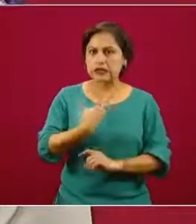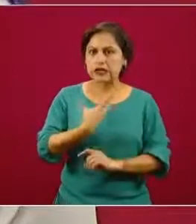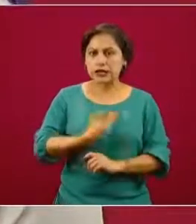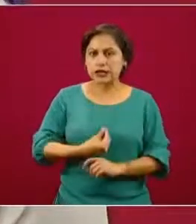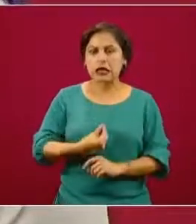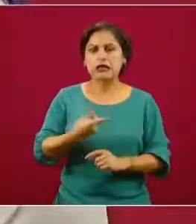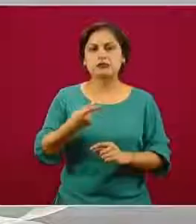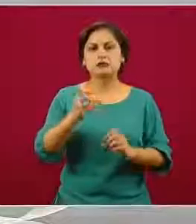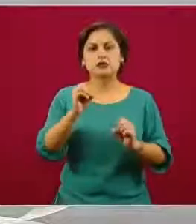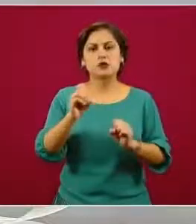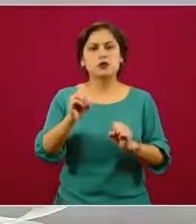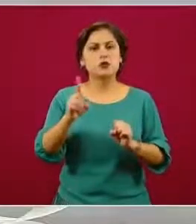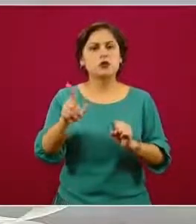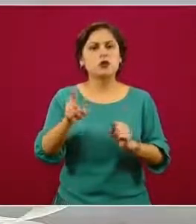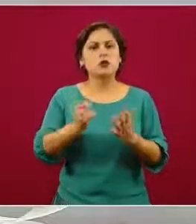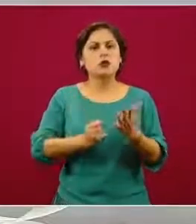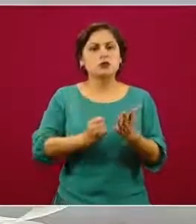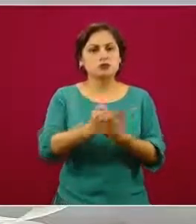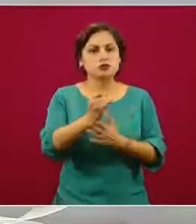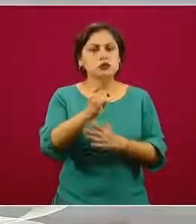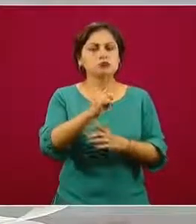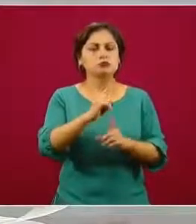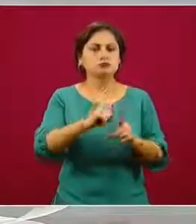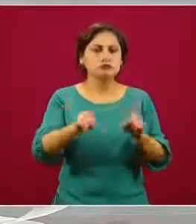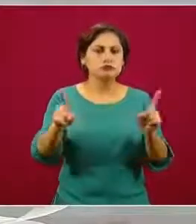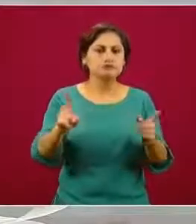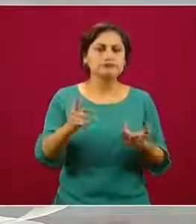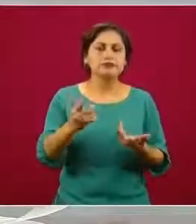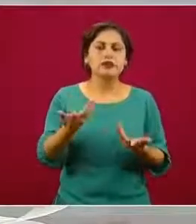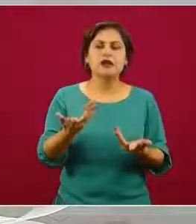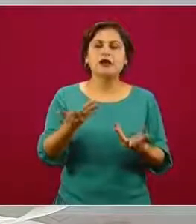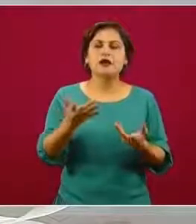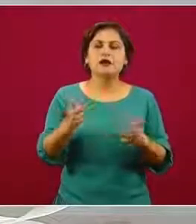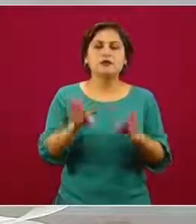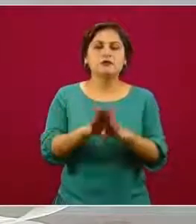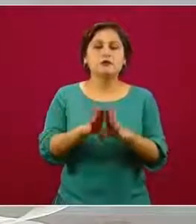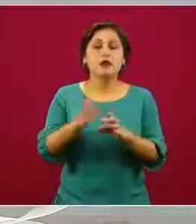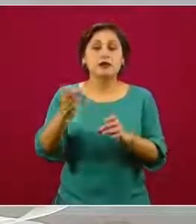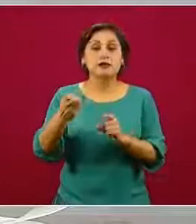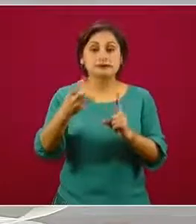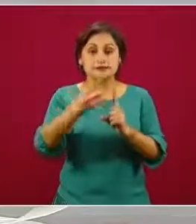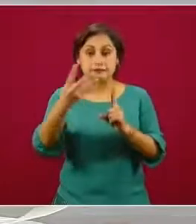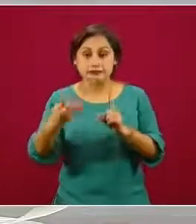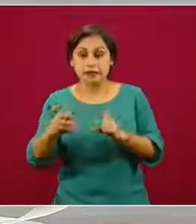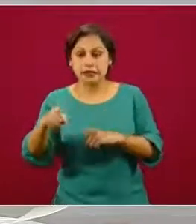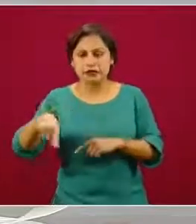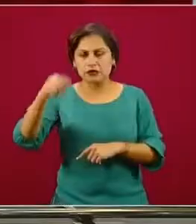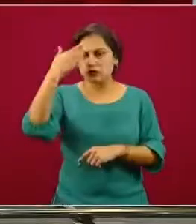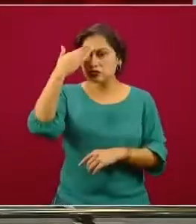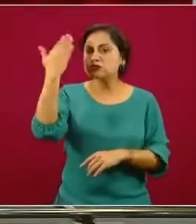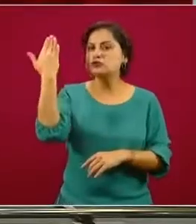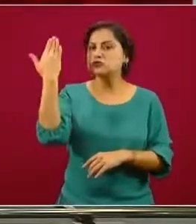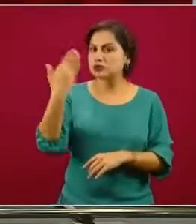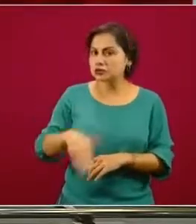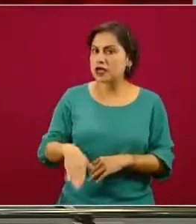normativa, etcétera, con la idea de que puedan canalizar adecuadamente. Y aquí quiero hacer un reconocimiento enorme a las organizaciones de la sociedad